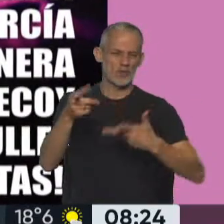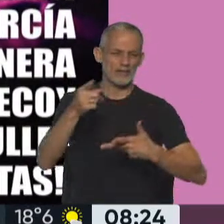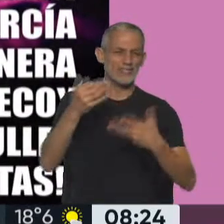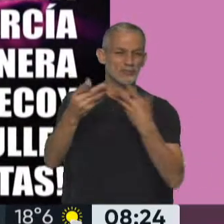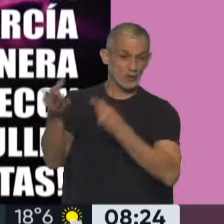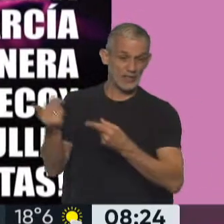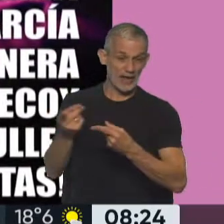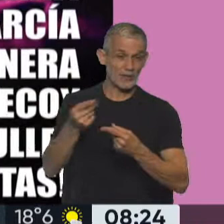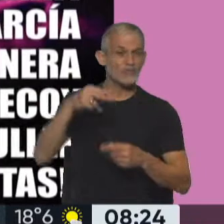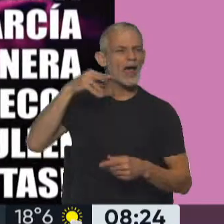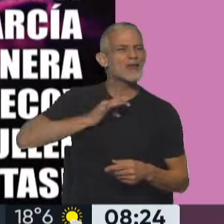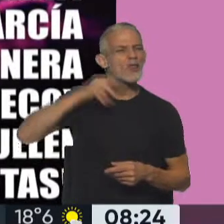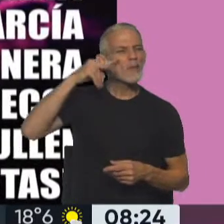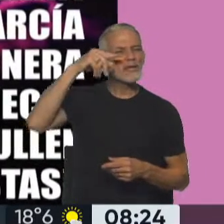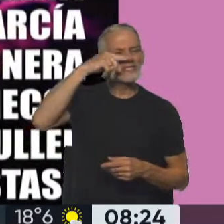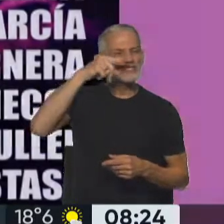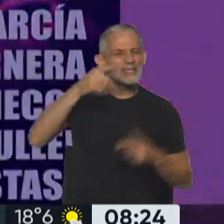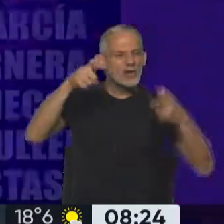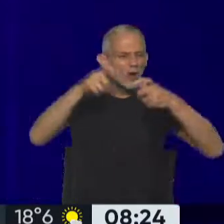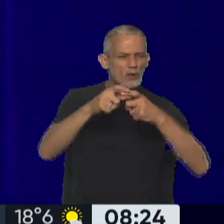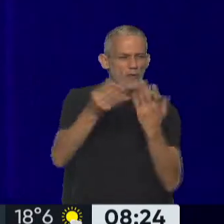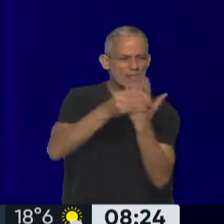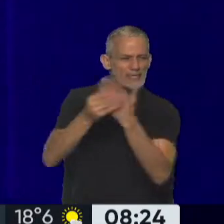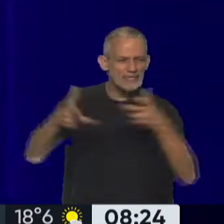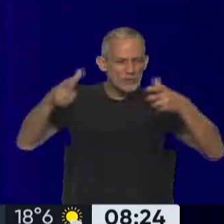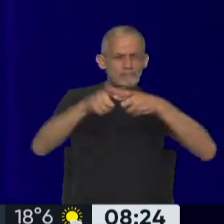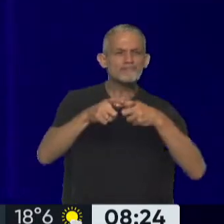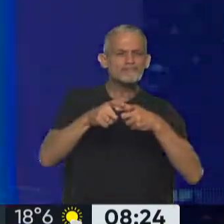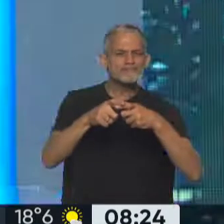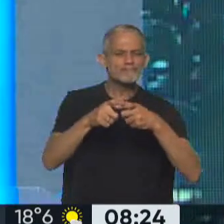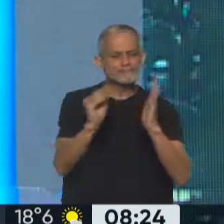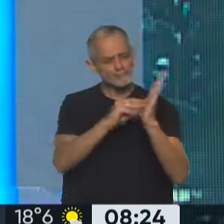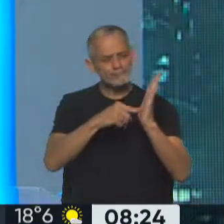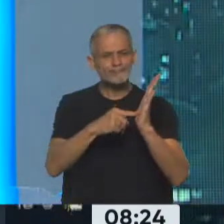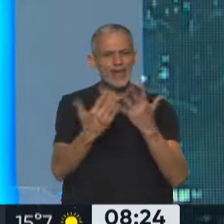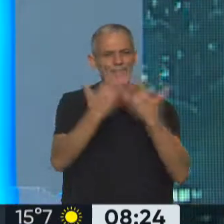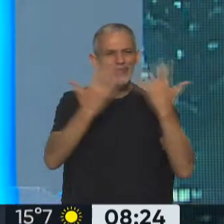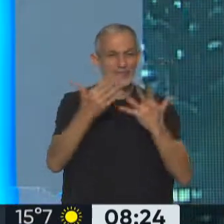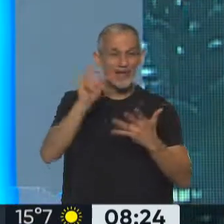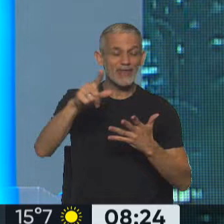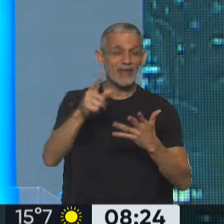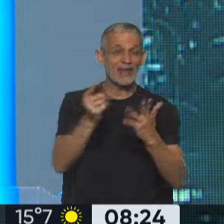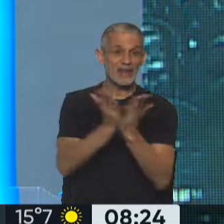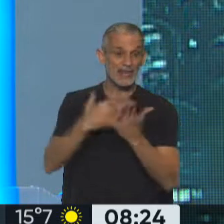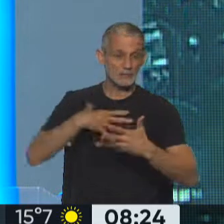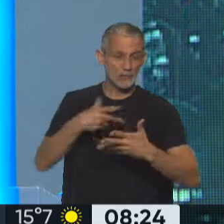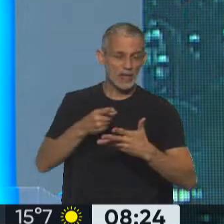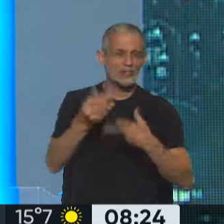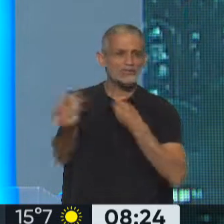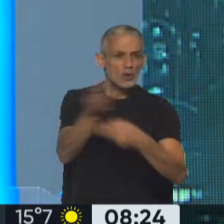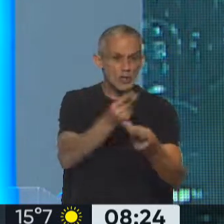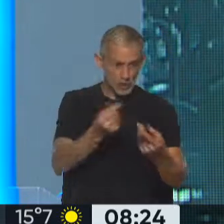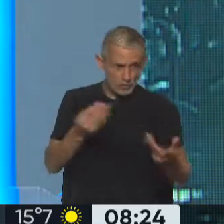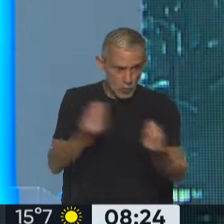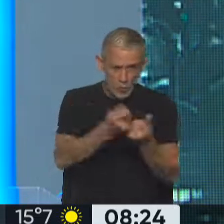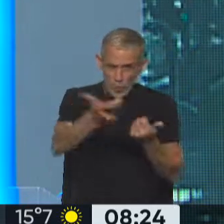el Consejo Federal Nacional de Educación este lo decreto como el Día Nacional del estudiante solidario Y eso está buenísimo chicos y